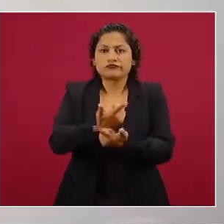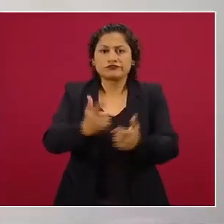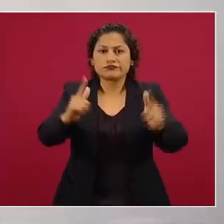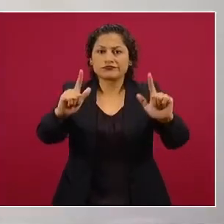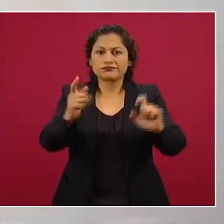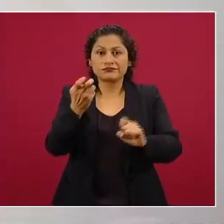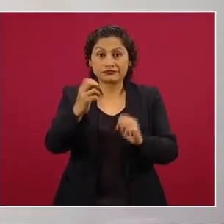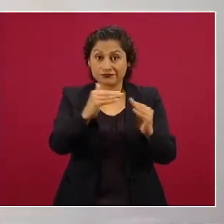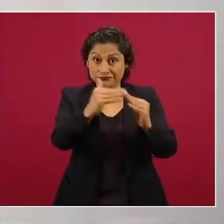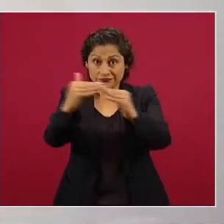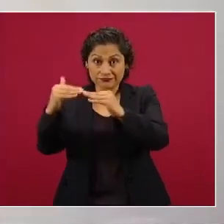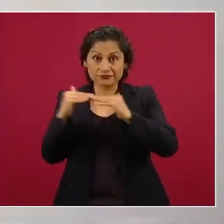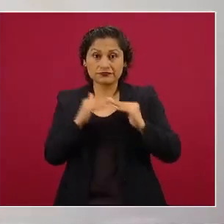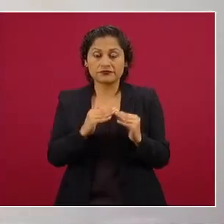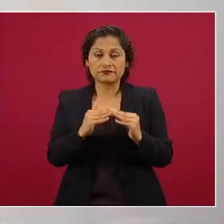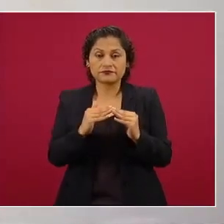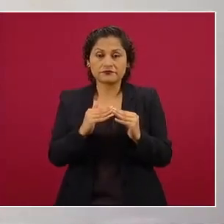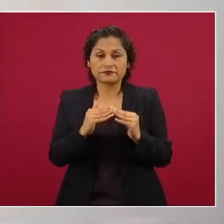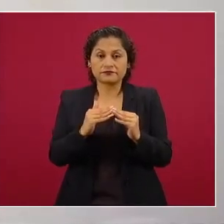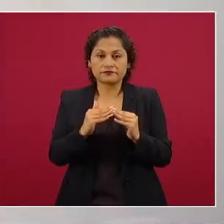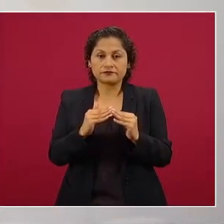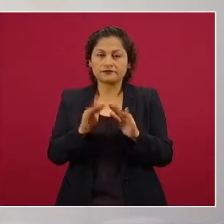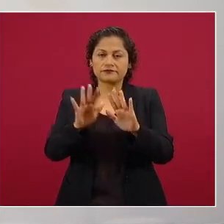Hay que tenerle confianza al pueblo.